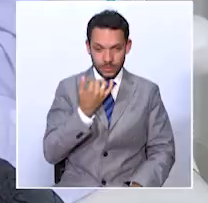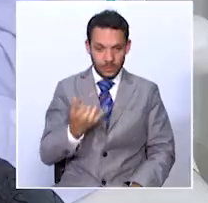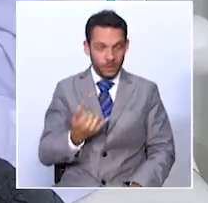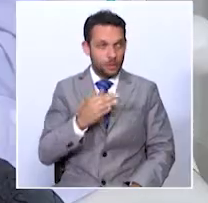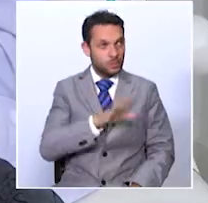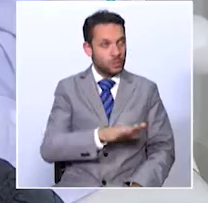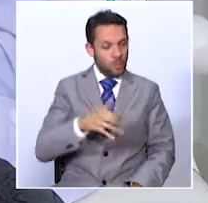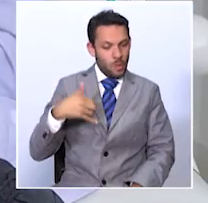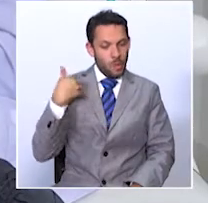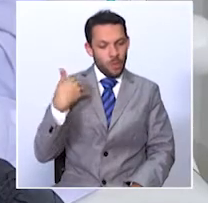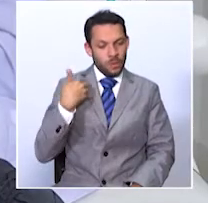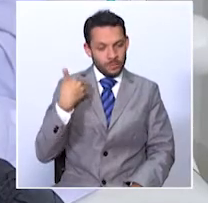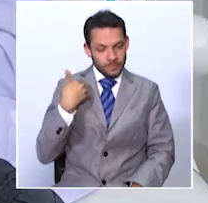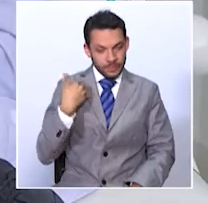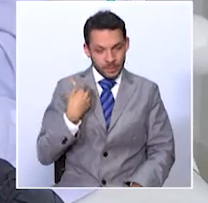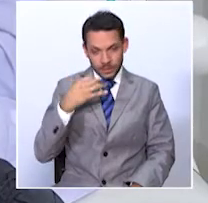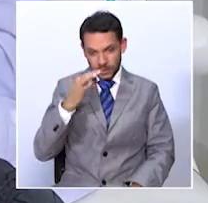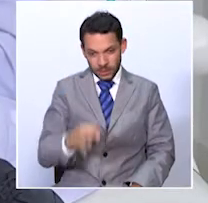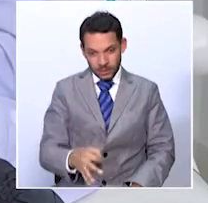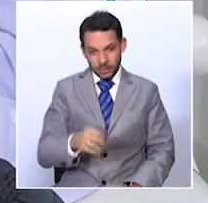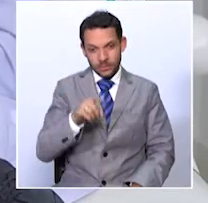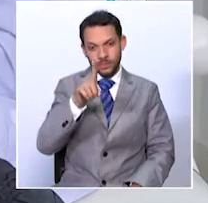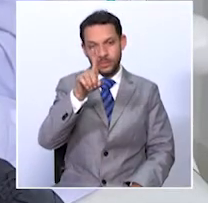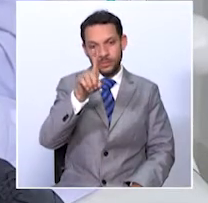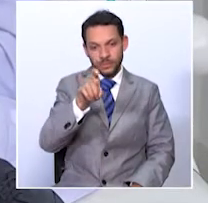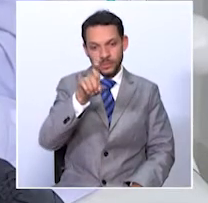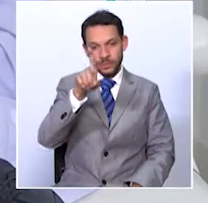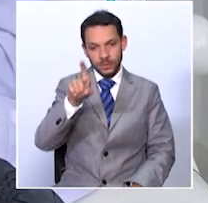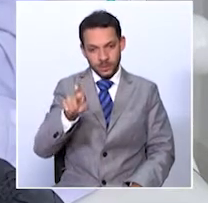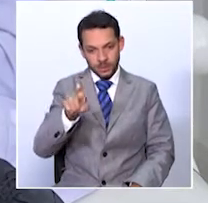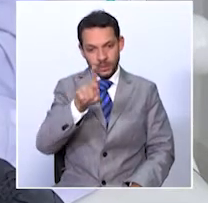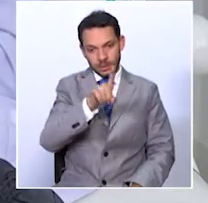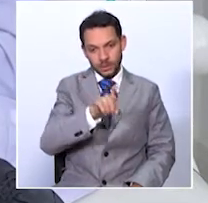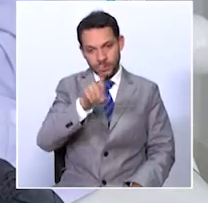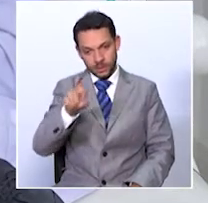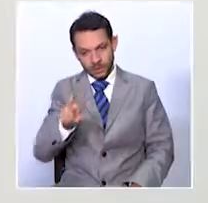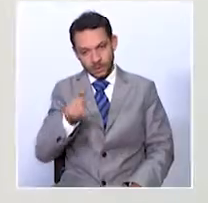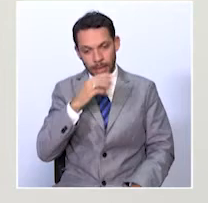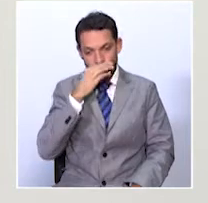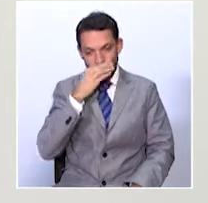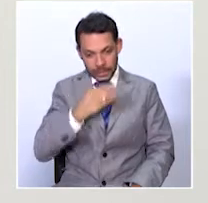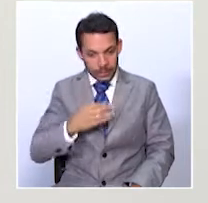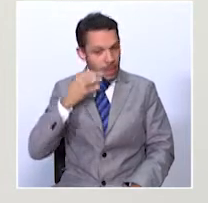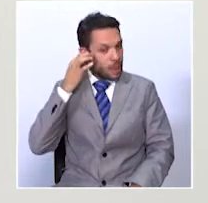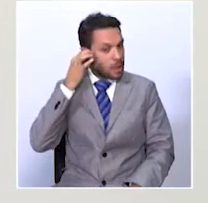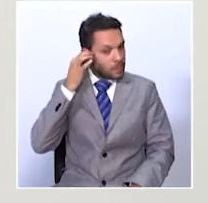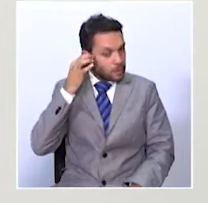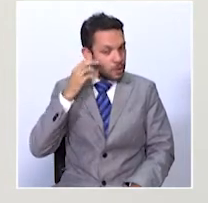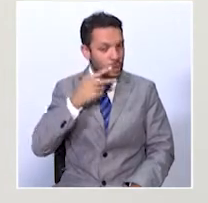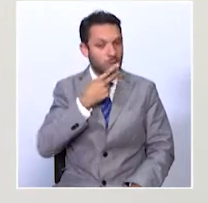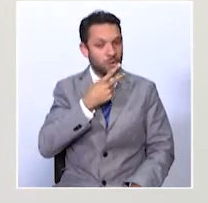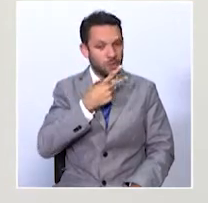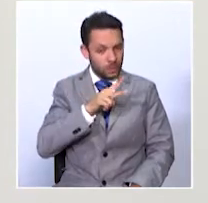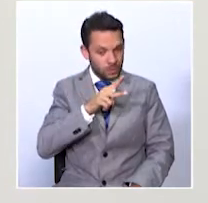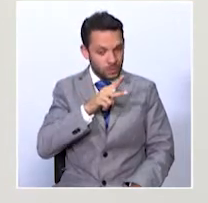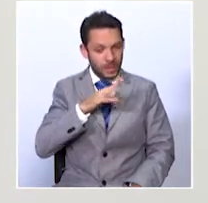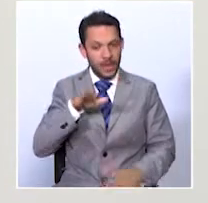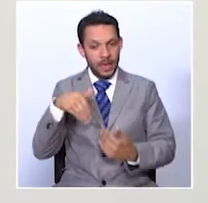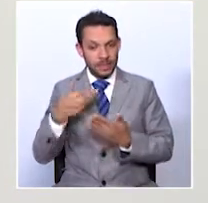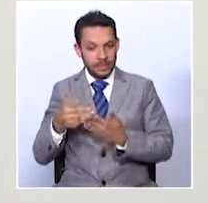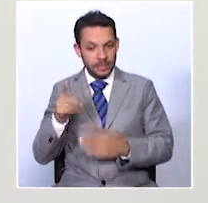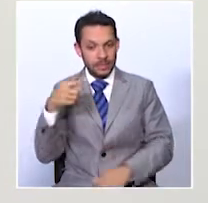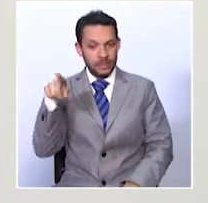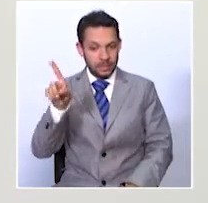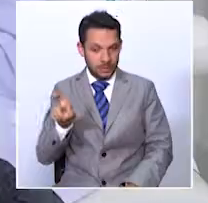la adolescencia y operé 66 niñas entre los 12 y 16 años en el hospital